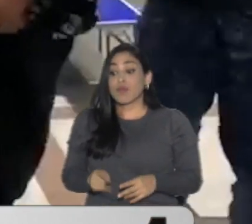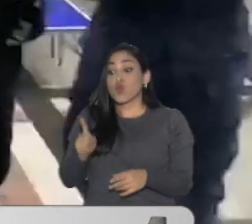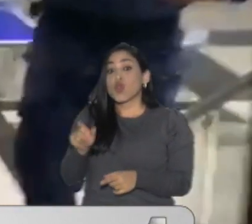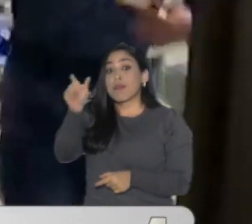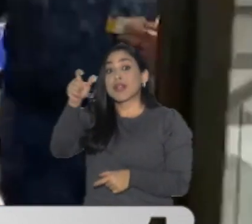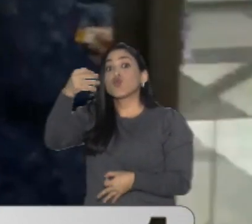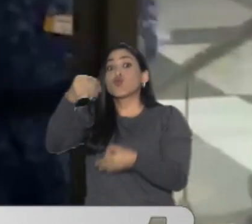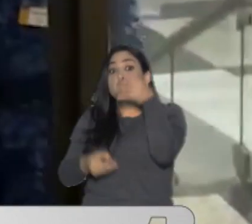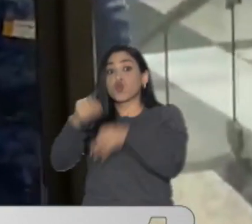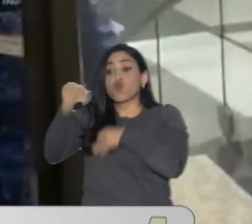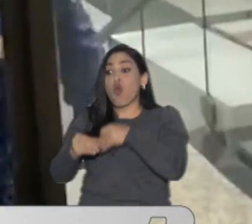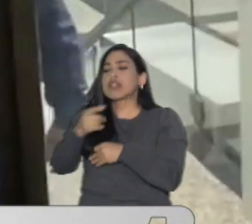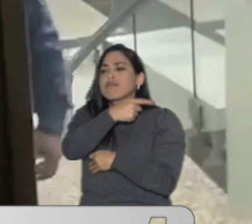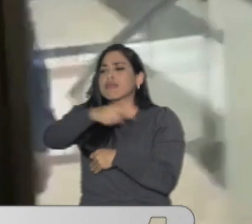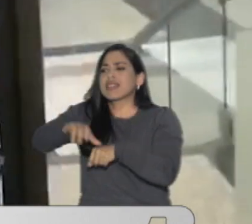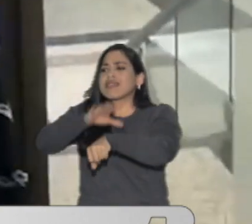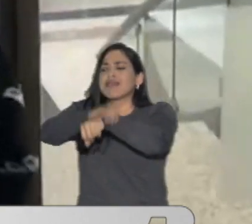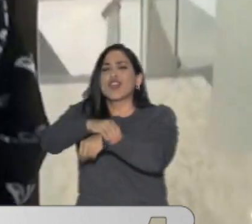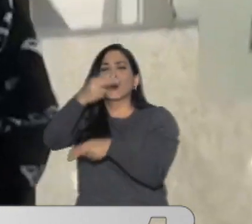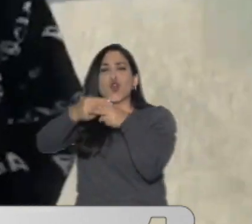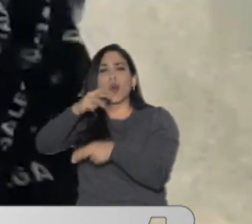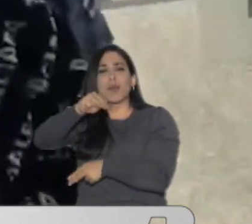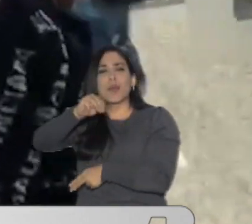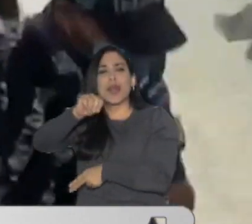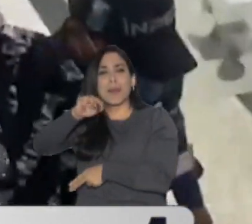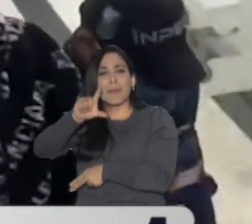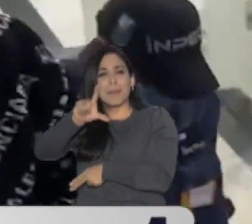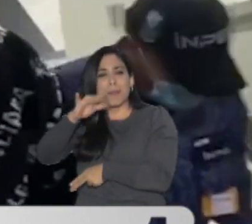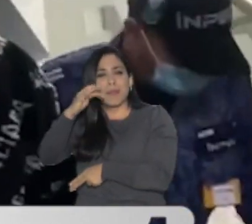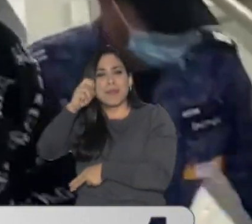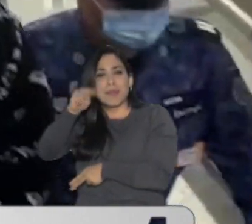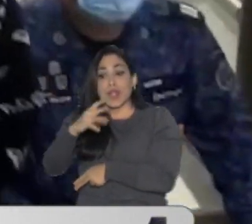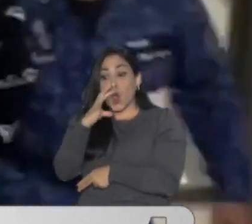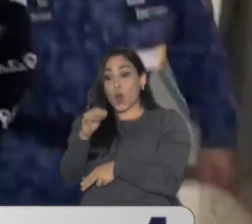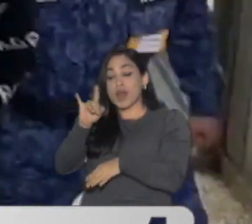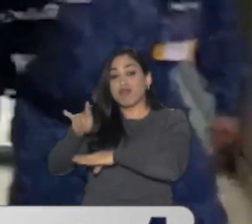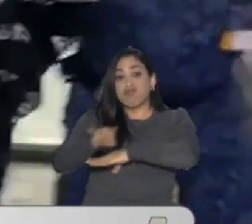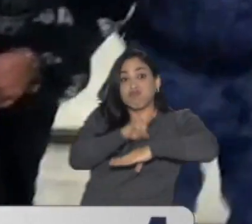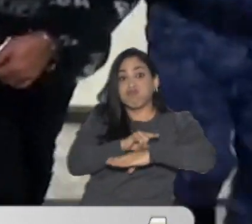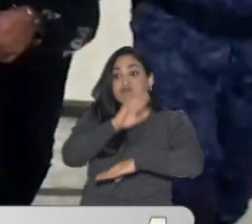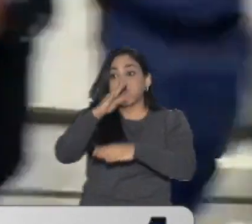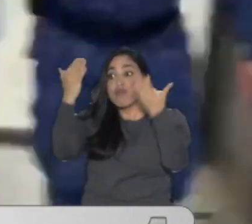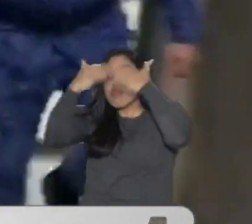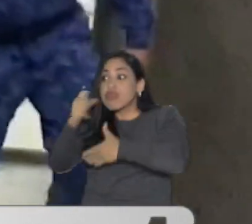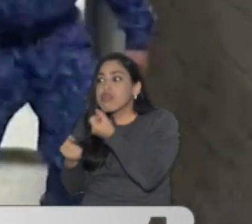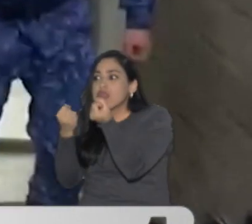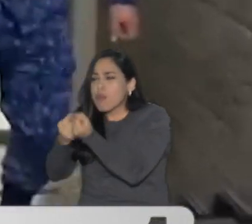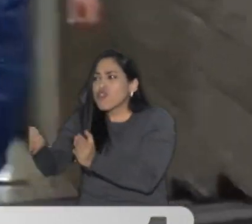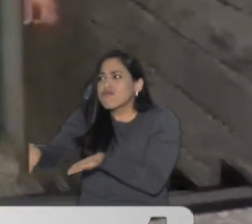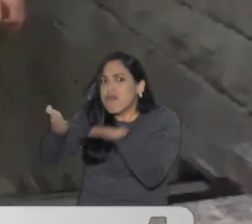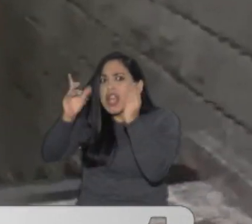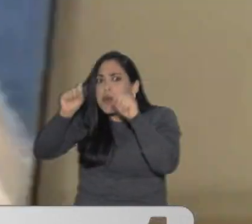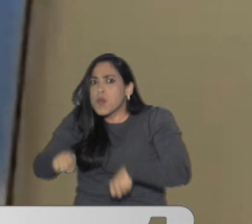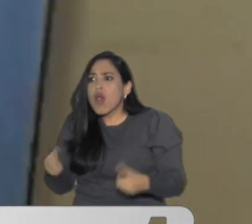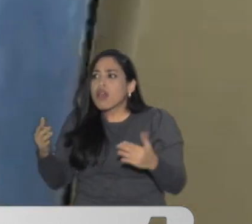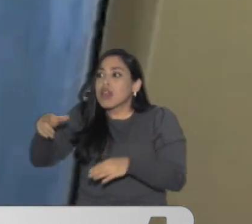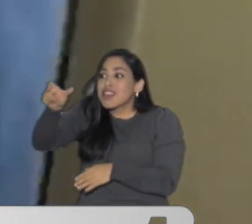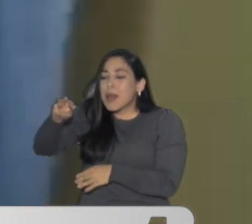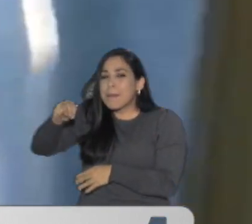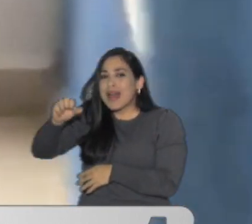control de garantías envió a la cárcel a Milton Libardo Jiménez, el guardia del IMPEC, capturado por presuntamente haber participado de la